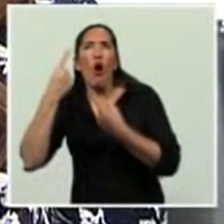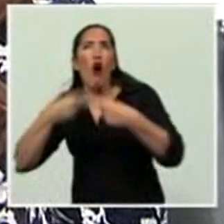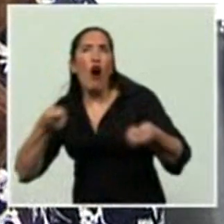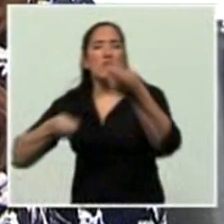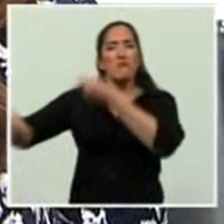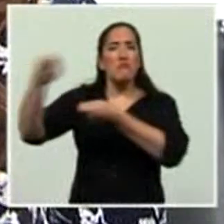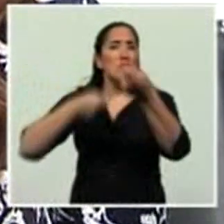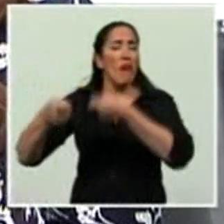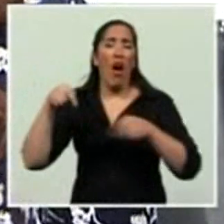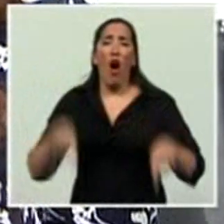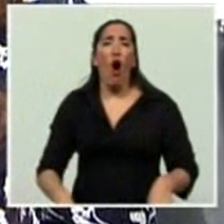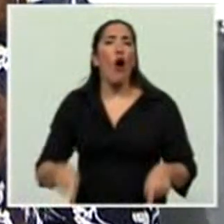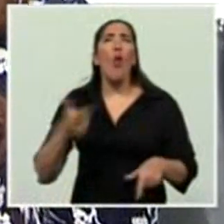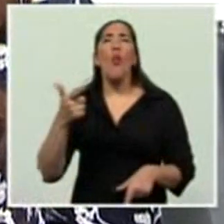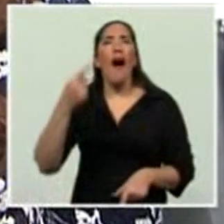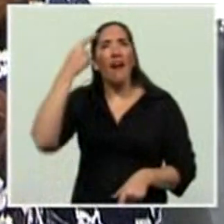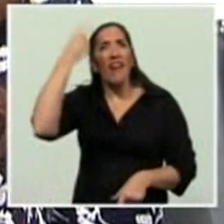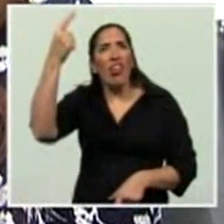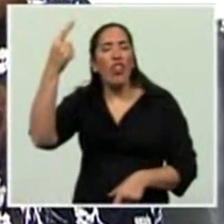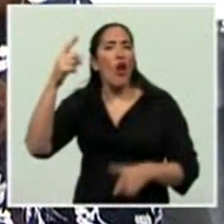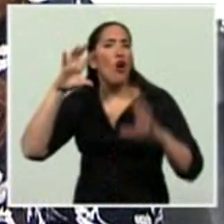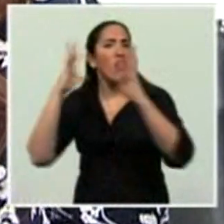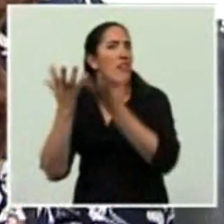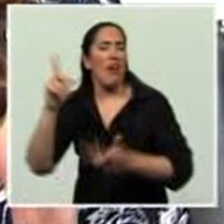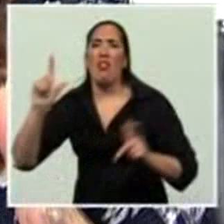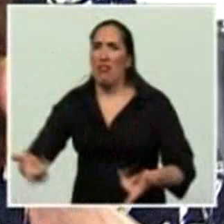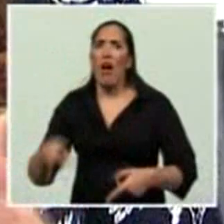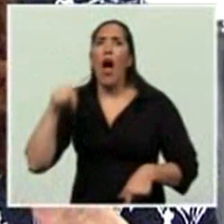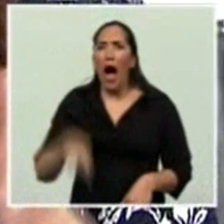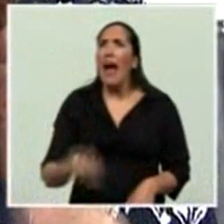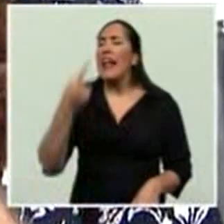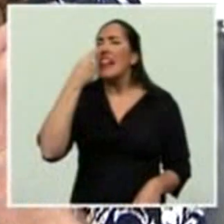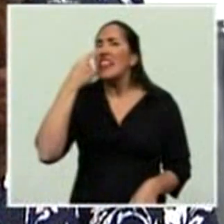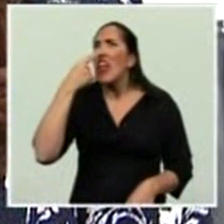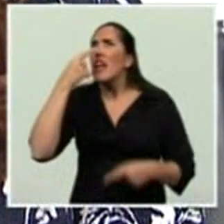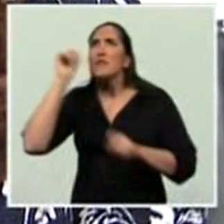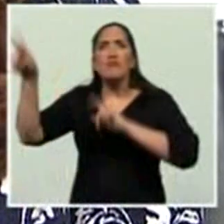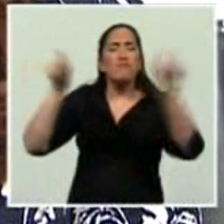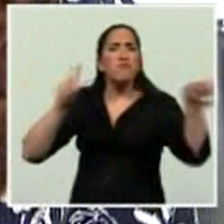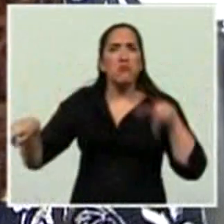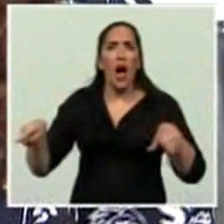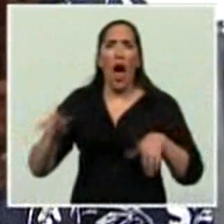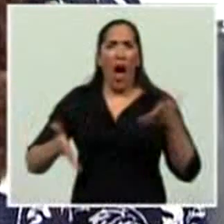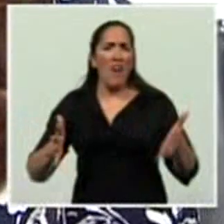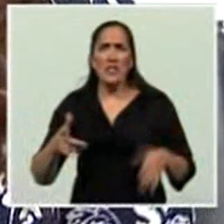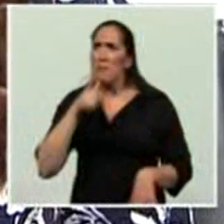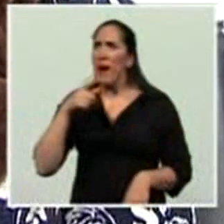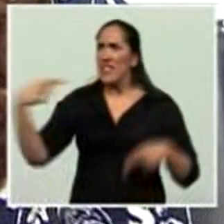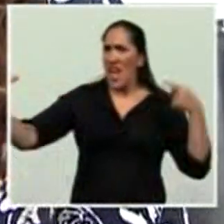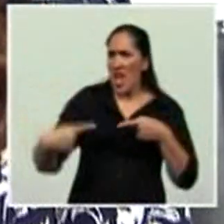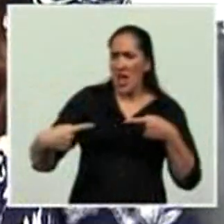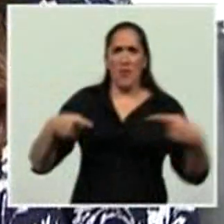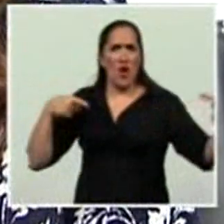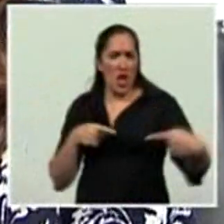hay hoy ideologías hay intereses concretos y de repente se presentan los unos como enemigos de los otros y al otro